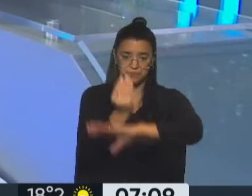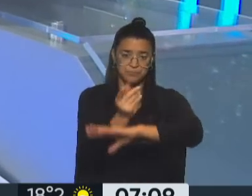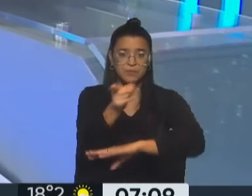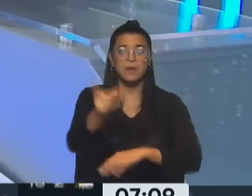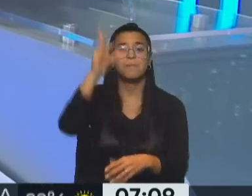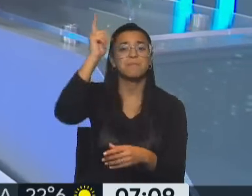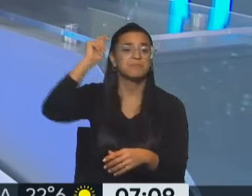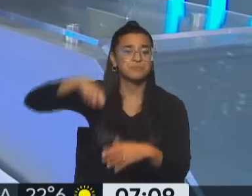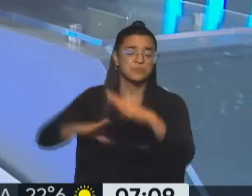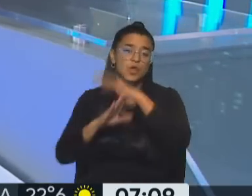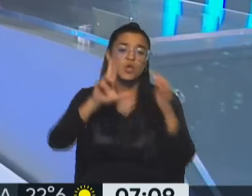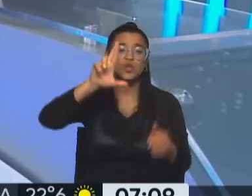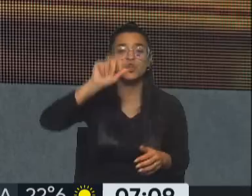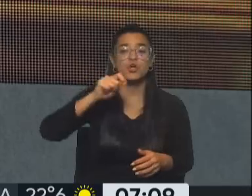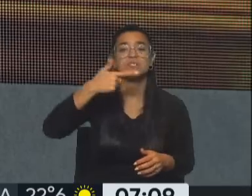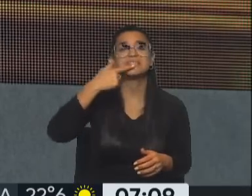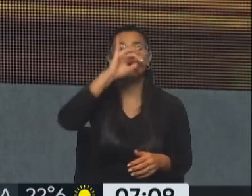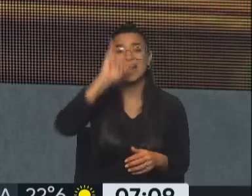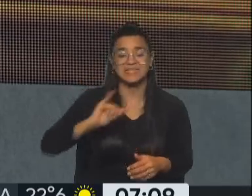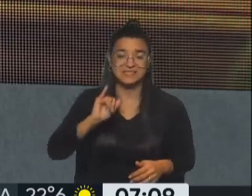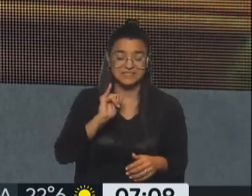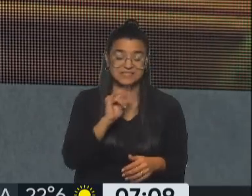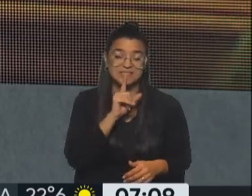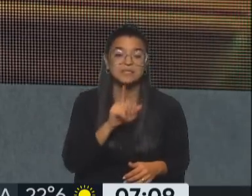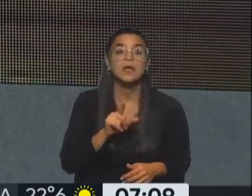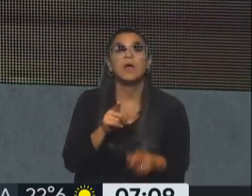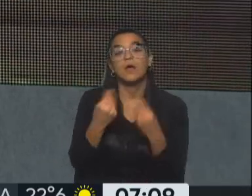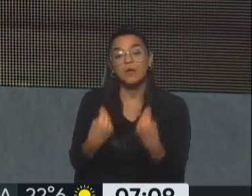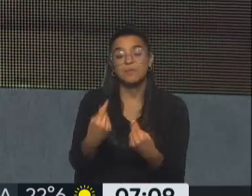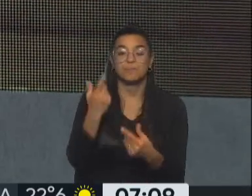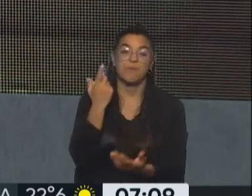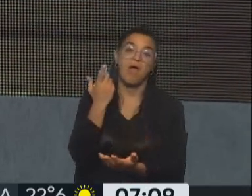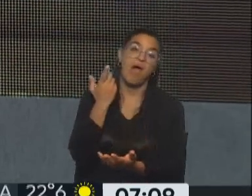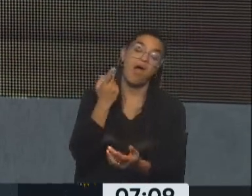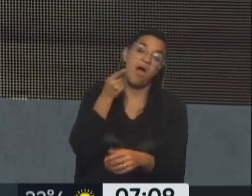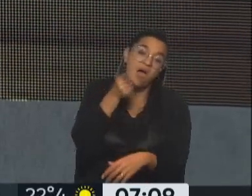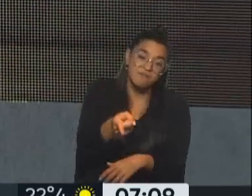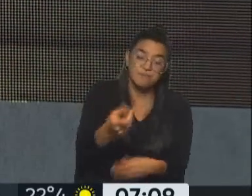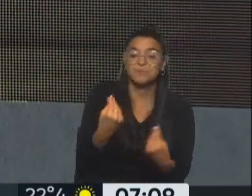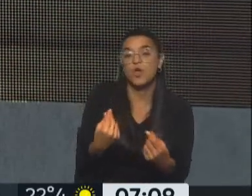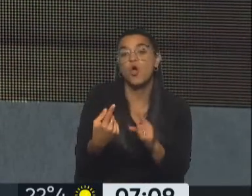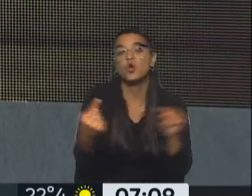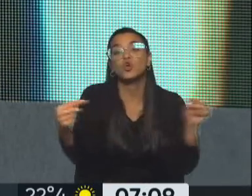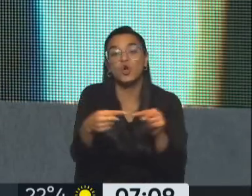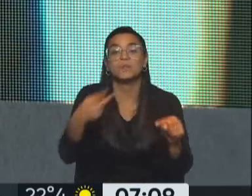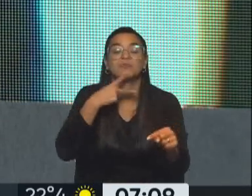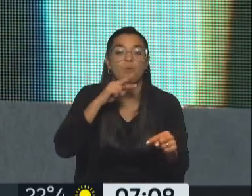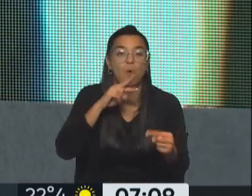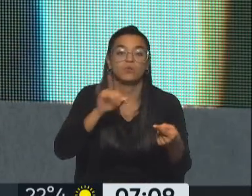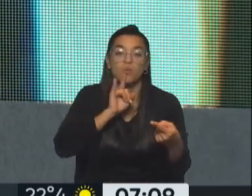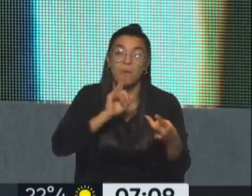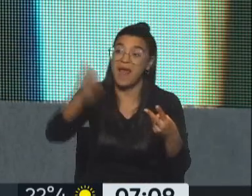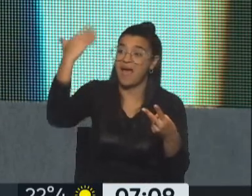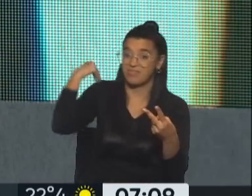máximo Tribunal de Justicia, Rosenkrantz, falló exactamente con un posicionamiento contrario al que adoptó ayer para las provincias de San Juan y Tucumán, en